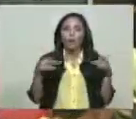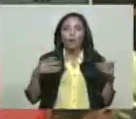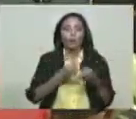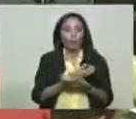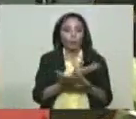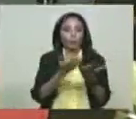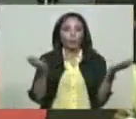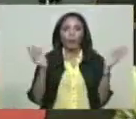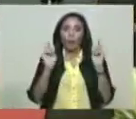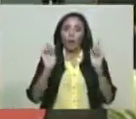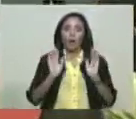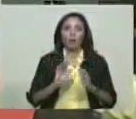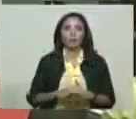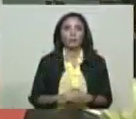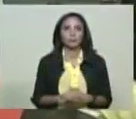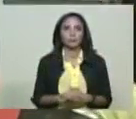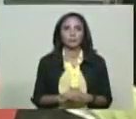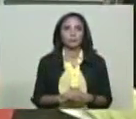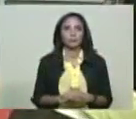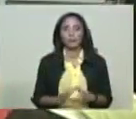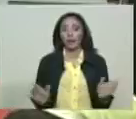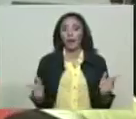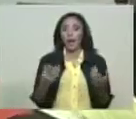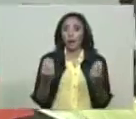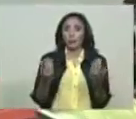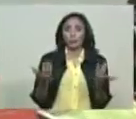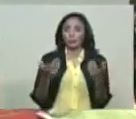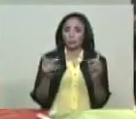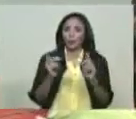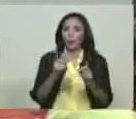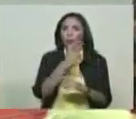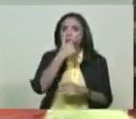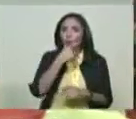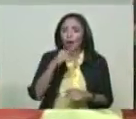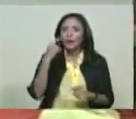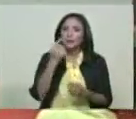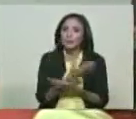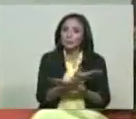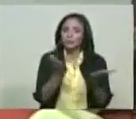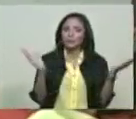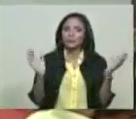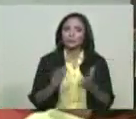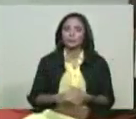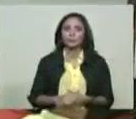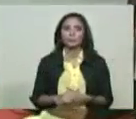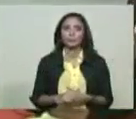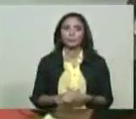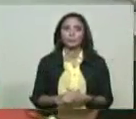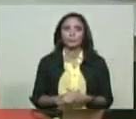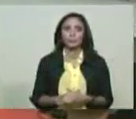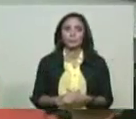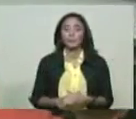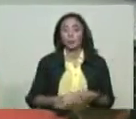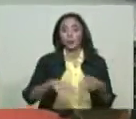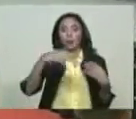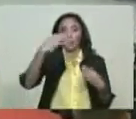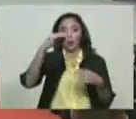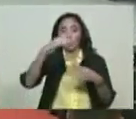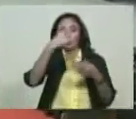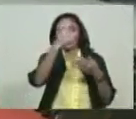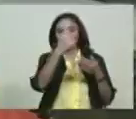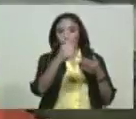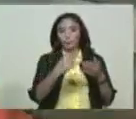es mucho pedir no tenemos que llegar a ese punto donde nuestros materiales nuestras orientaciones